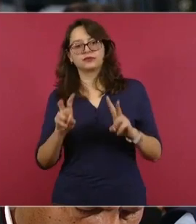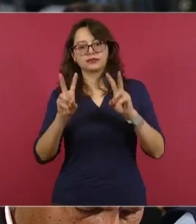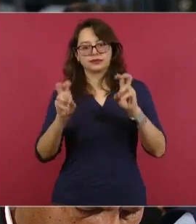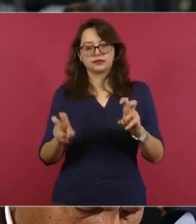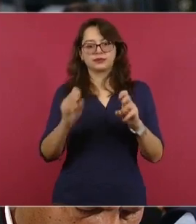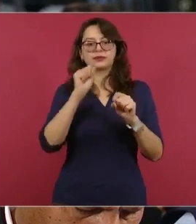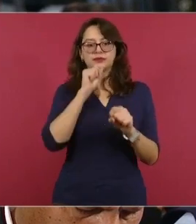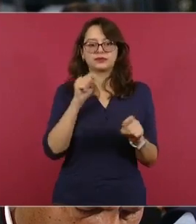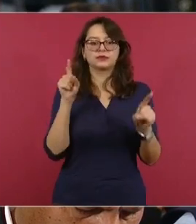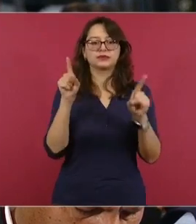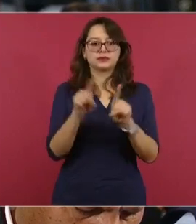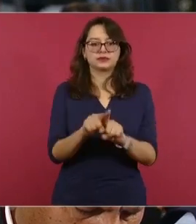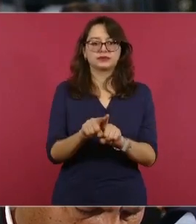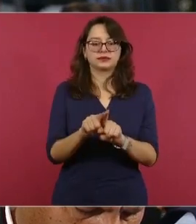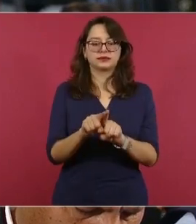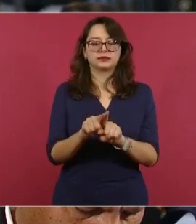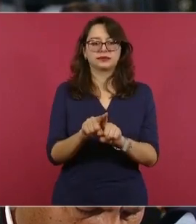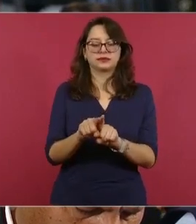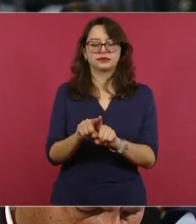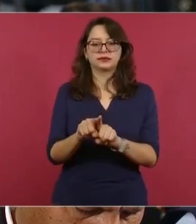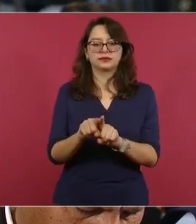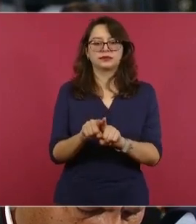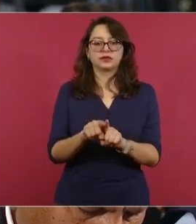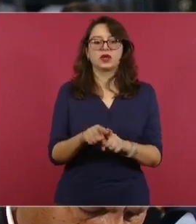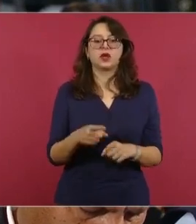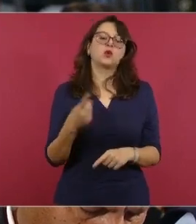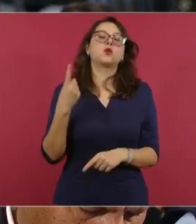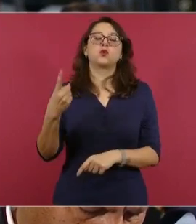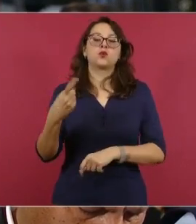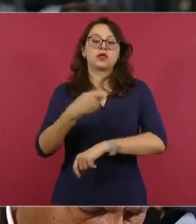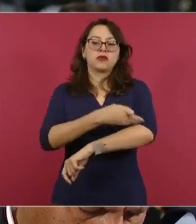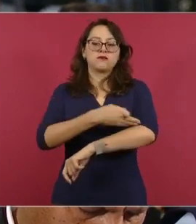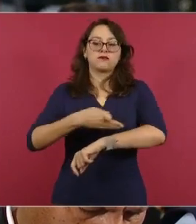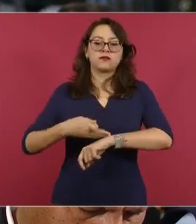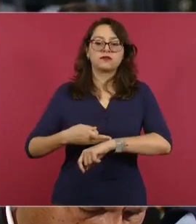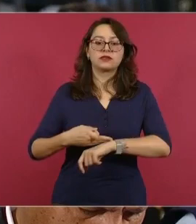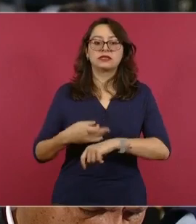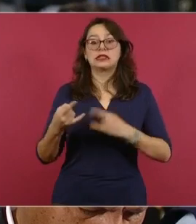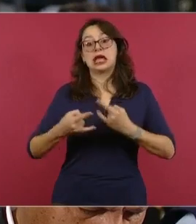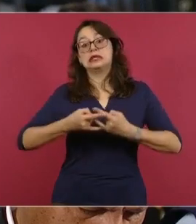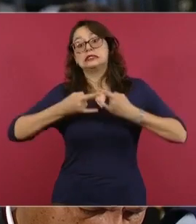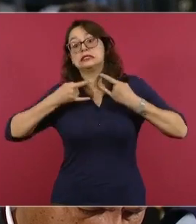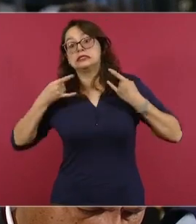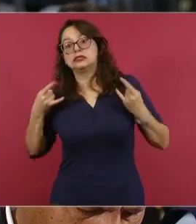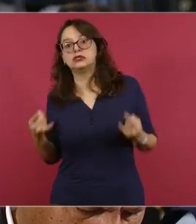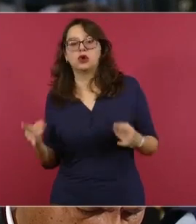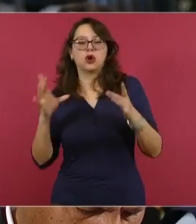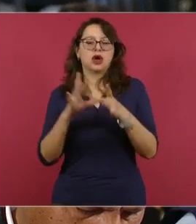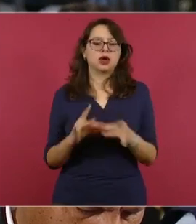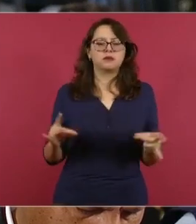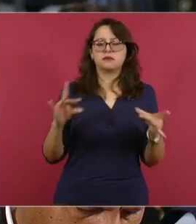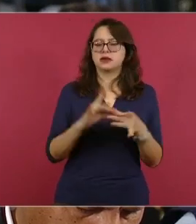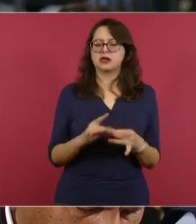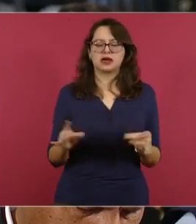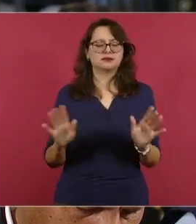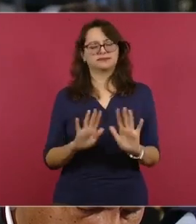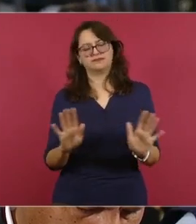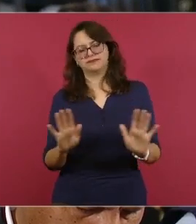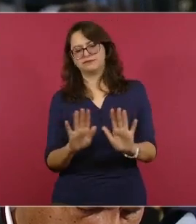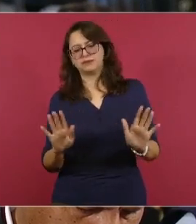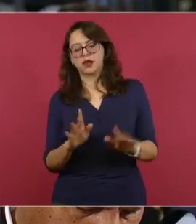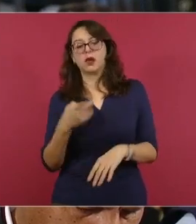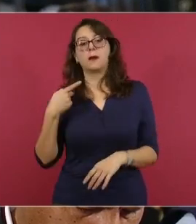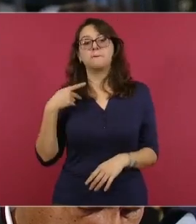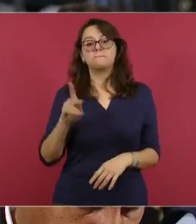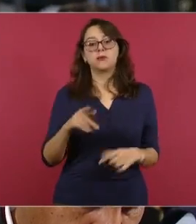asunto de una familia que sufrió un abuso muy grande. Ya no le explico, no me voy a detener los detalles, por parte del